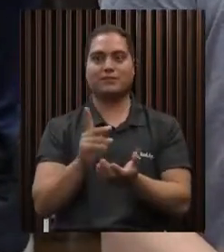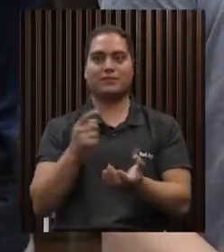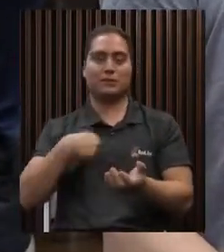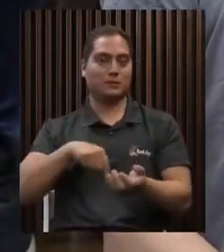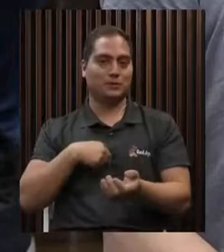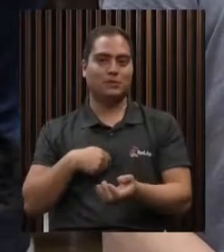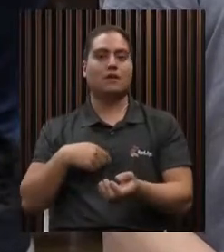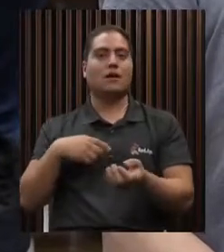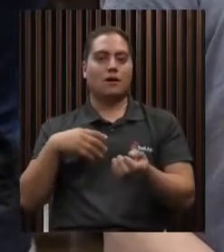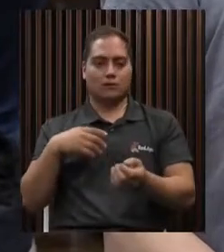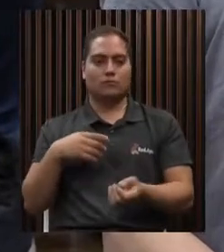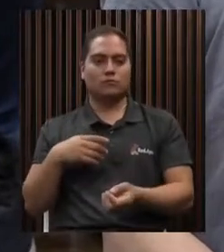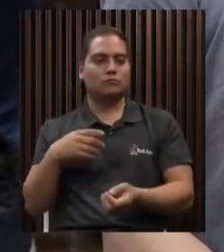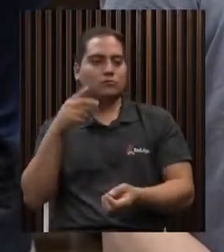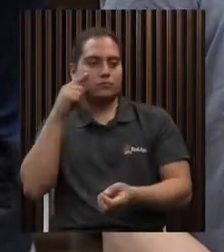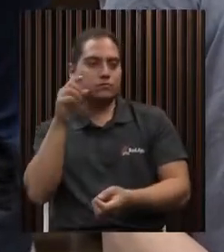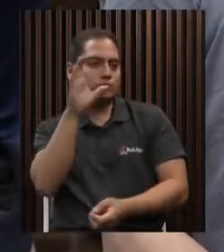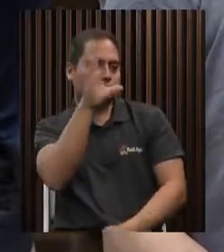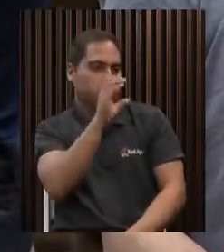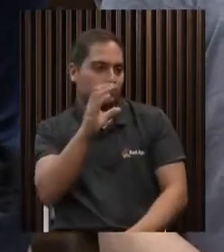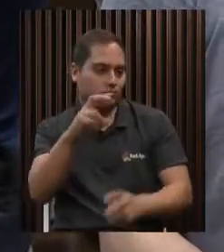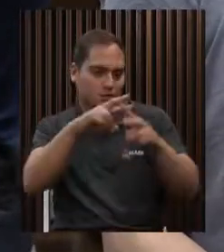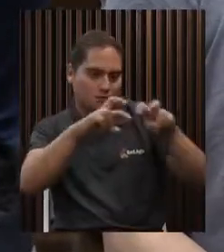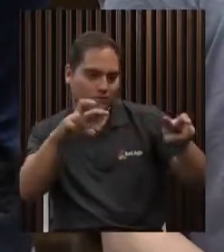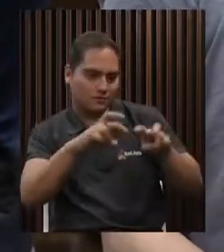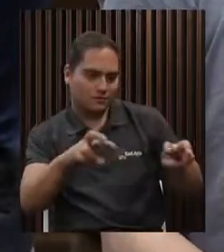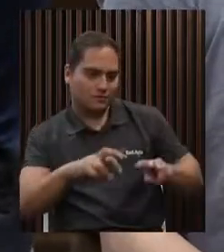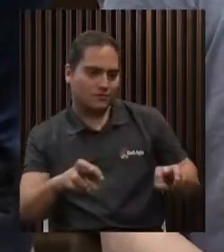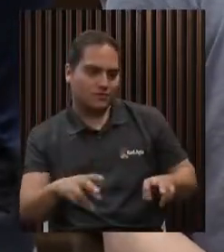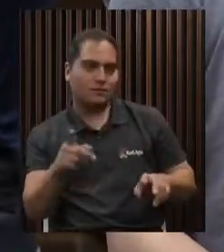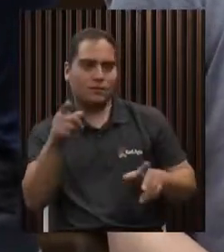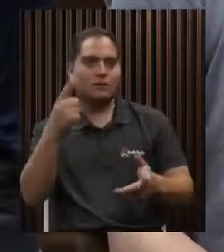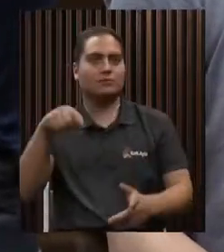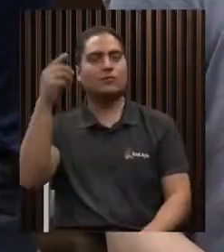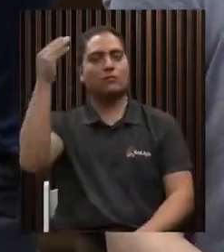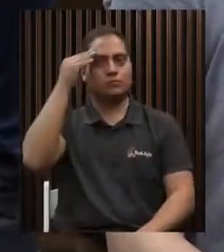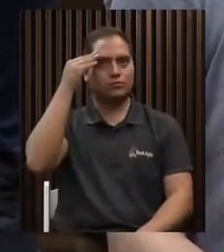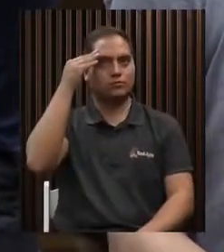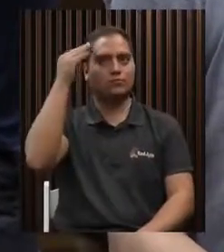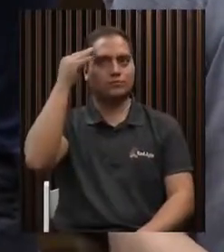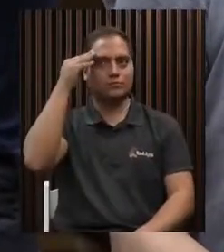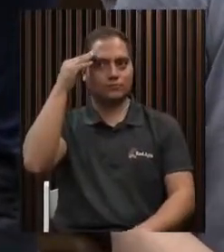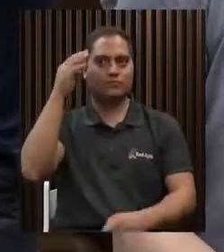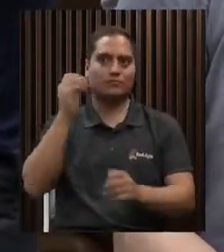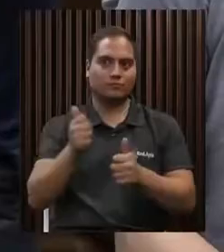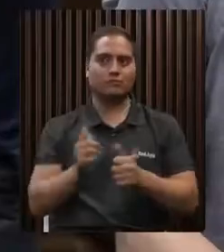aventurando en esta como conciencia que tenemos que tomar como espacio cultural.